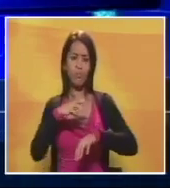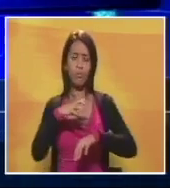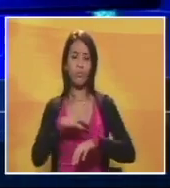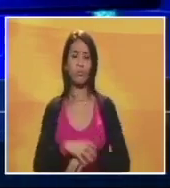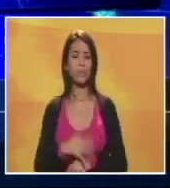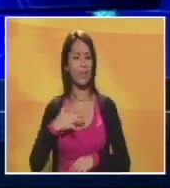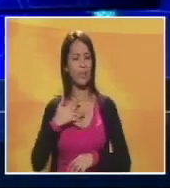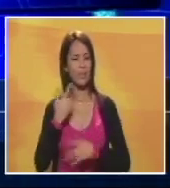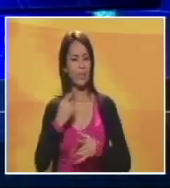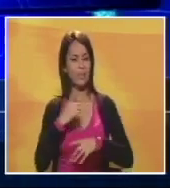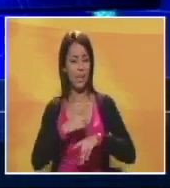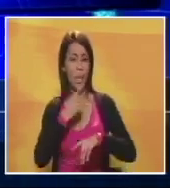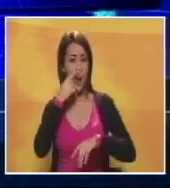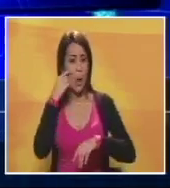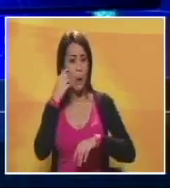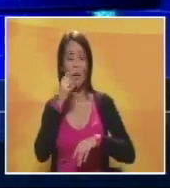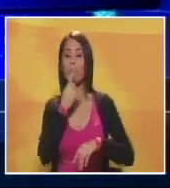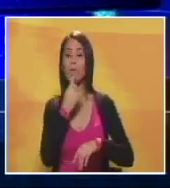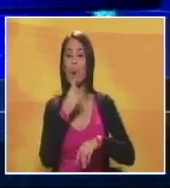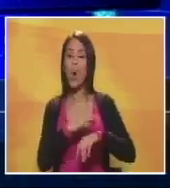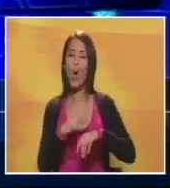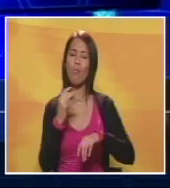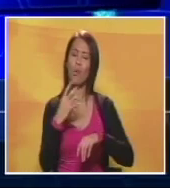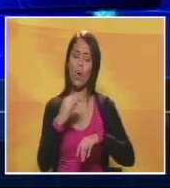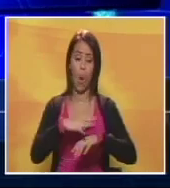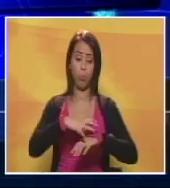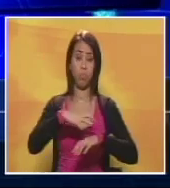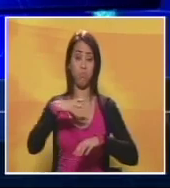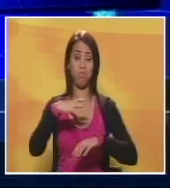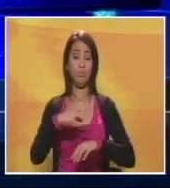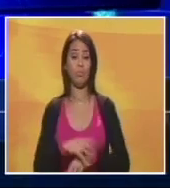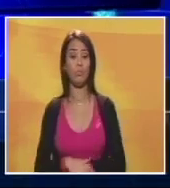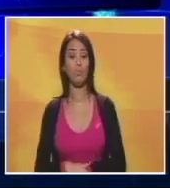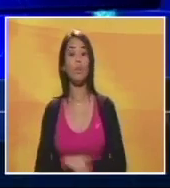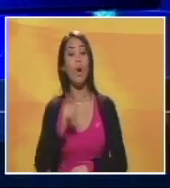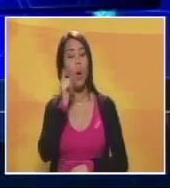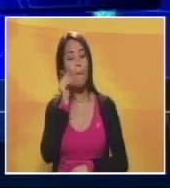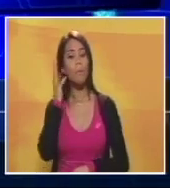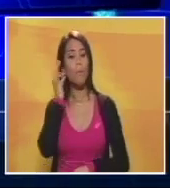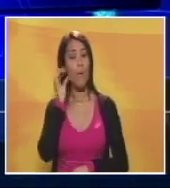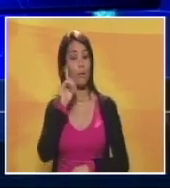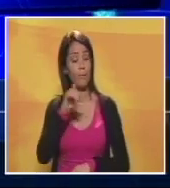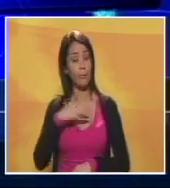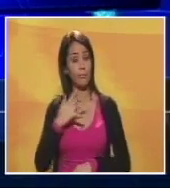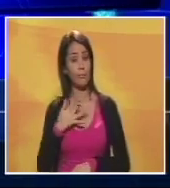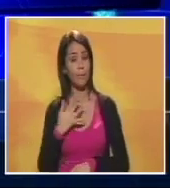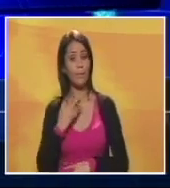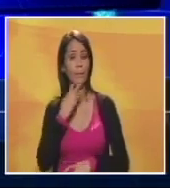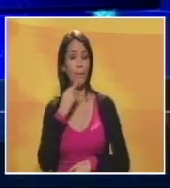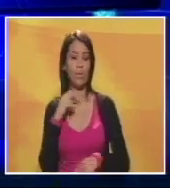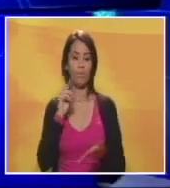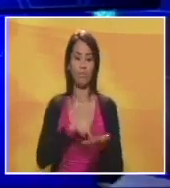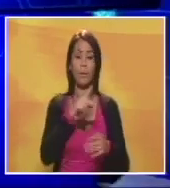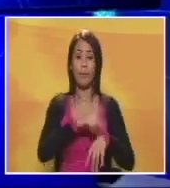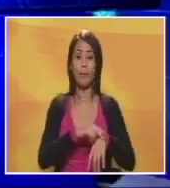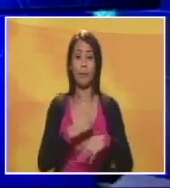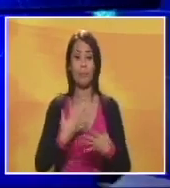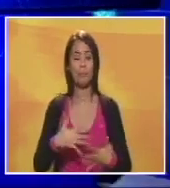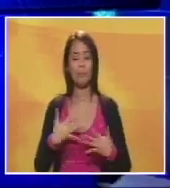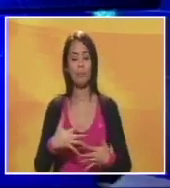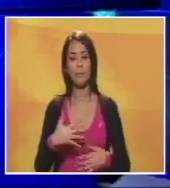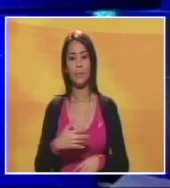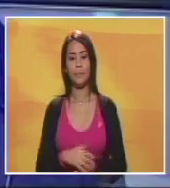principal son lesiones en la piel, inflamación y dolor. Afecta de igual manera a hombres y mujeres y si no se trata a tiempo puede llegar a